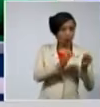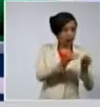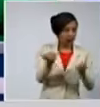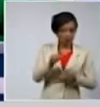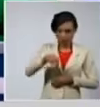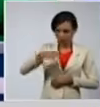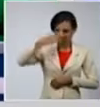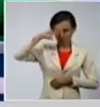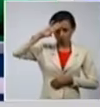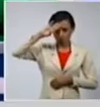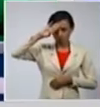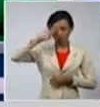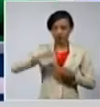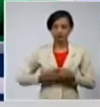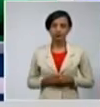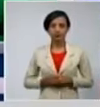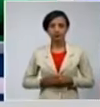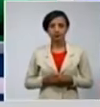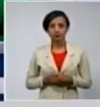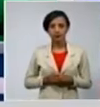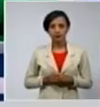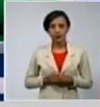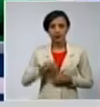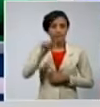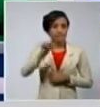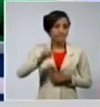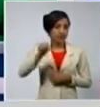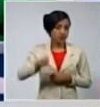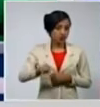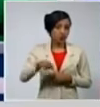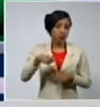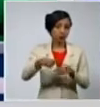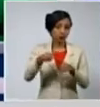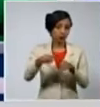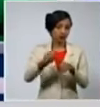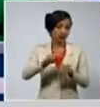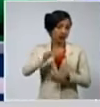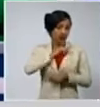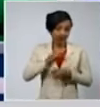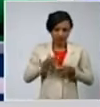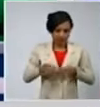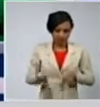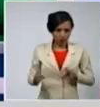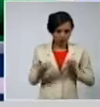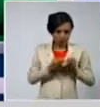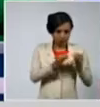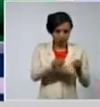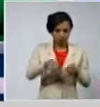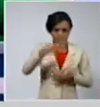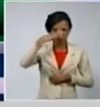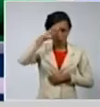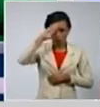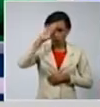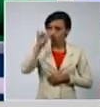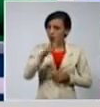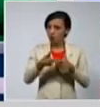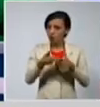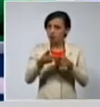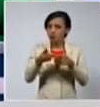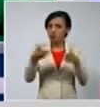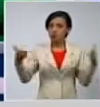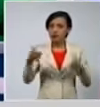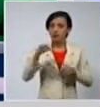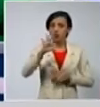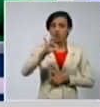Casos autóctonos diagnosticados ayer, nuevamente una cifra elevada, 804. Ya dijimos cuántos